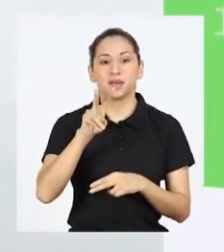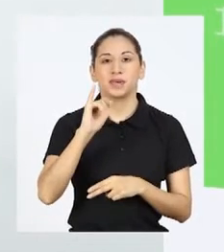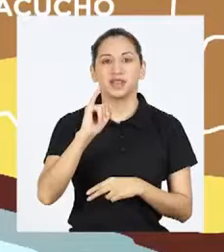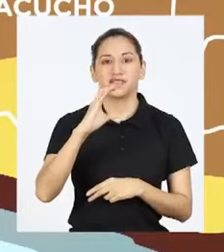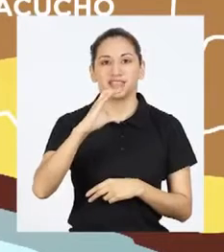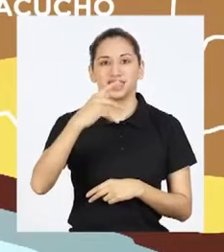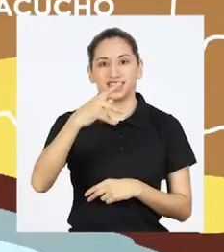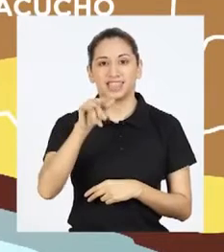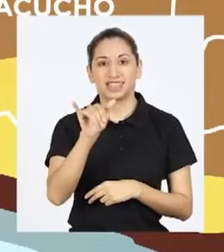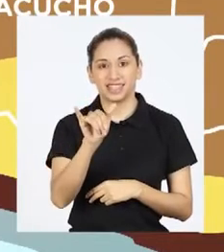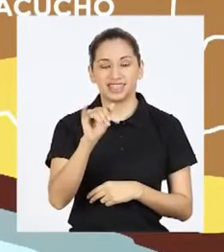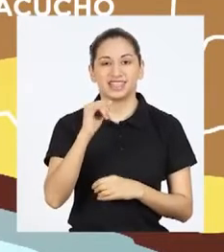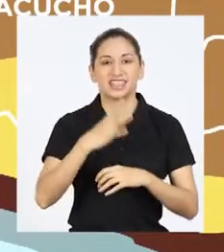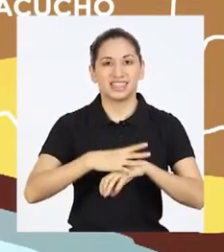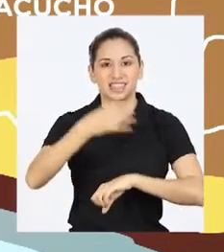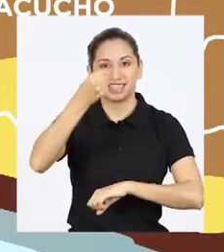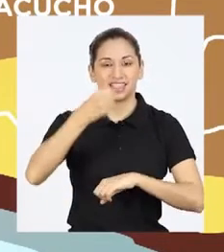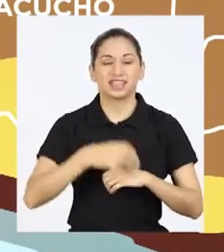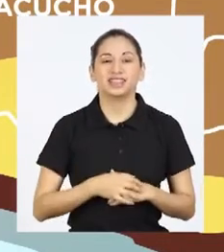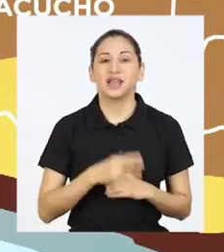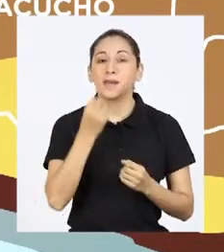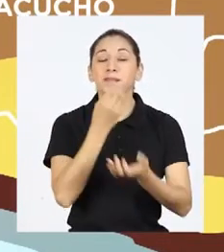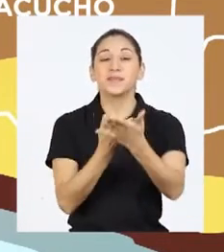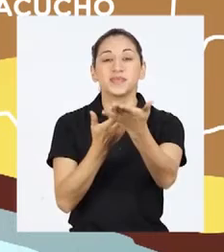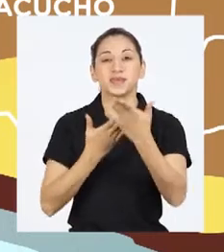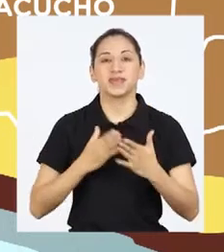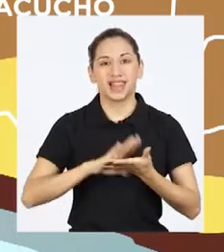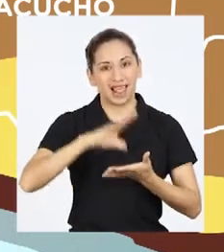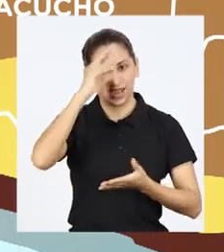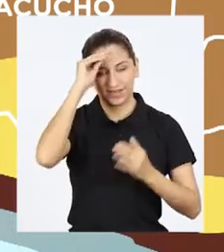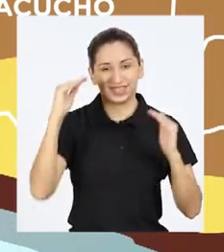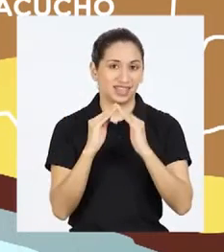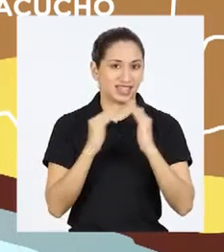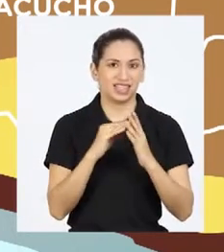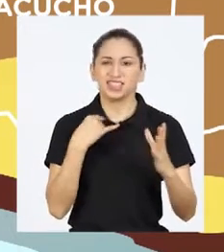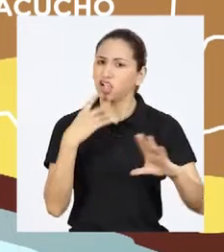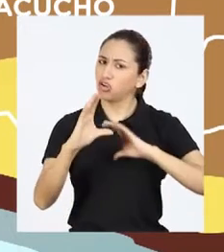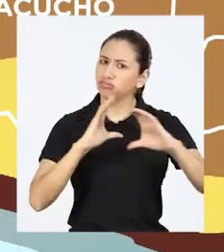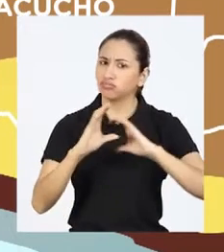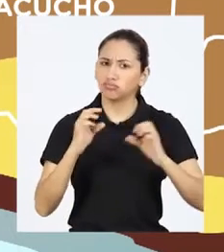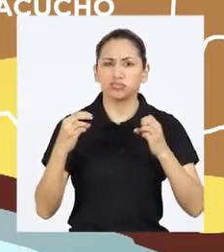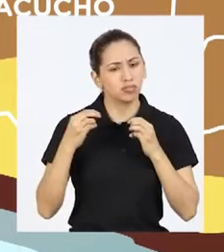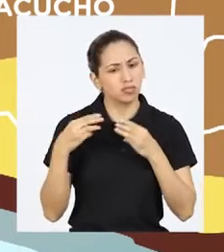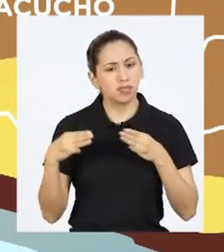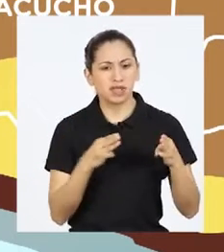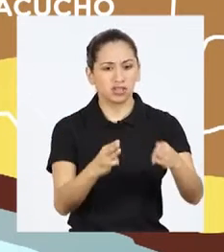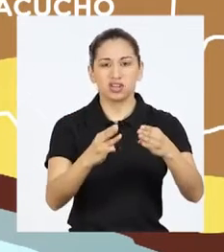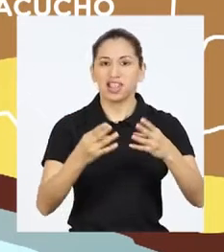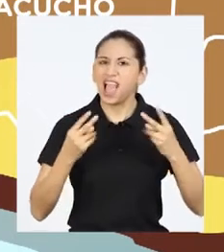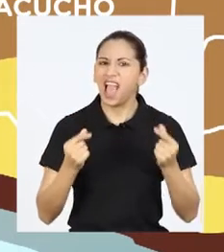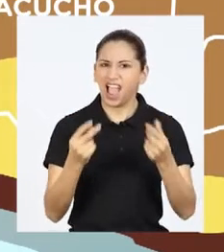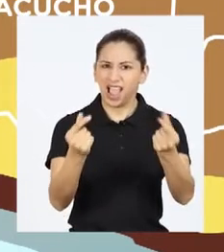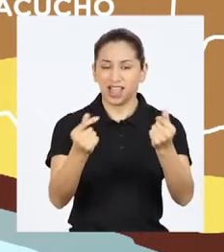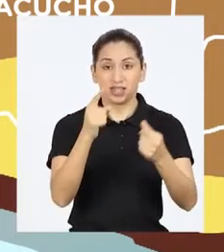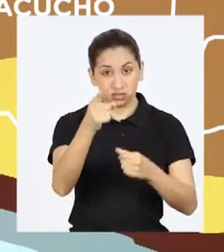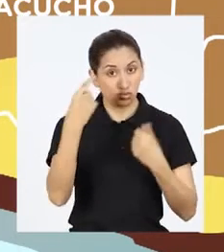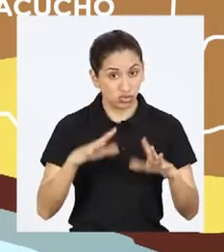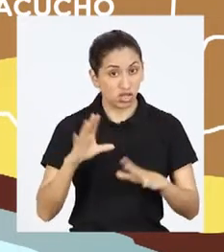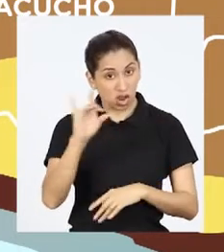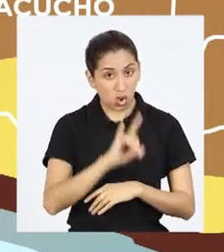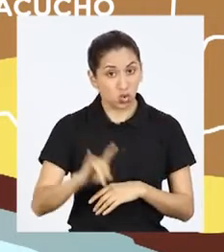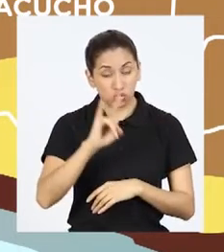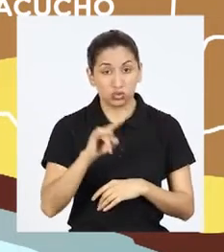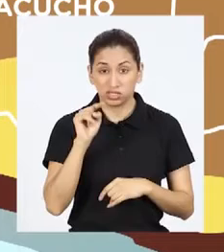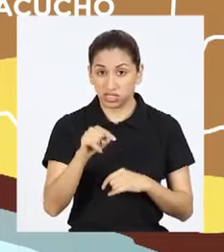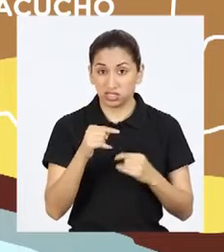Ica. Bienvenida a Aprendo en Casa. Estamos conversando sobre las metodologías ágiles. ¿Has utilizado alguna de